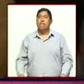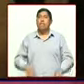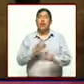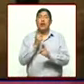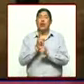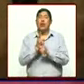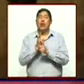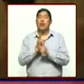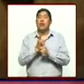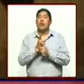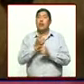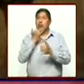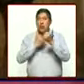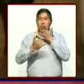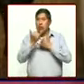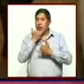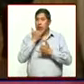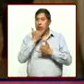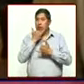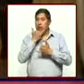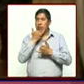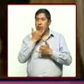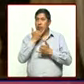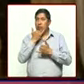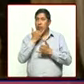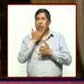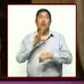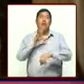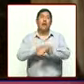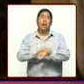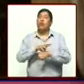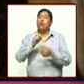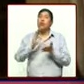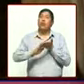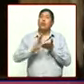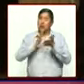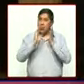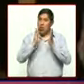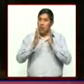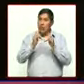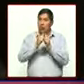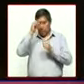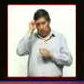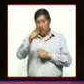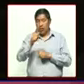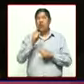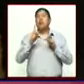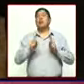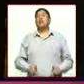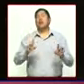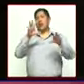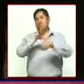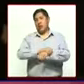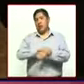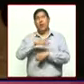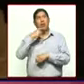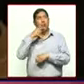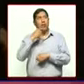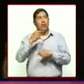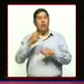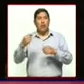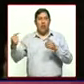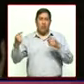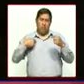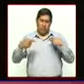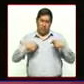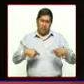Exactamente, y aquí está de la Legión Anticrueldad Animal, que justamente ya está aprendido, no nos permiten hablar con él. Es una de las personas aprendidas. Él mencionaba que ha recibido